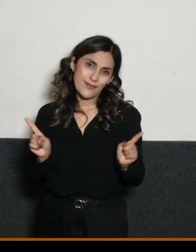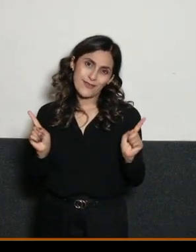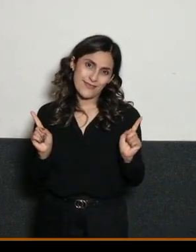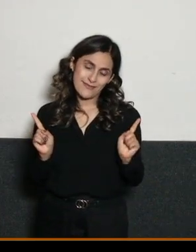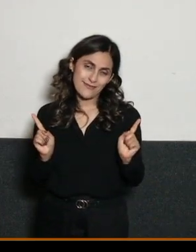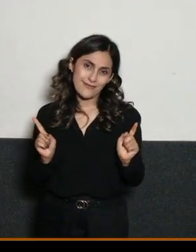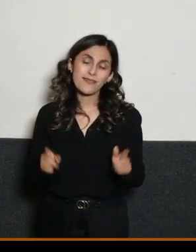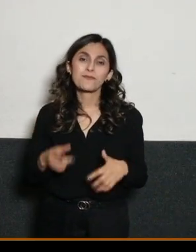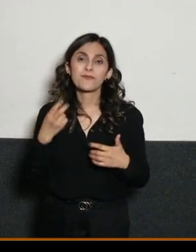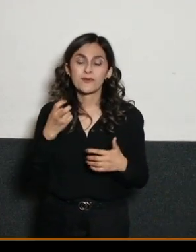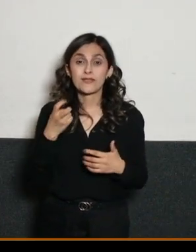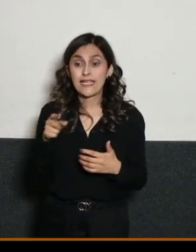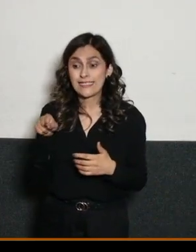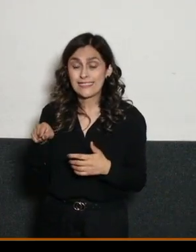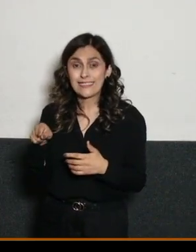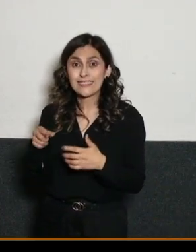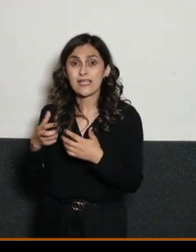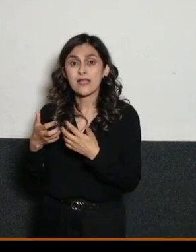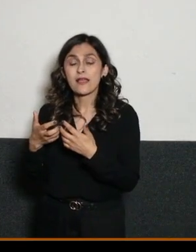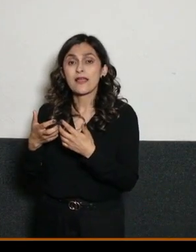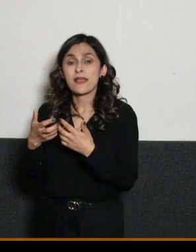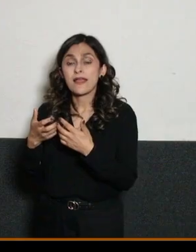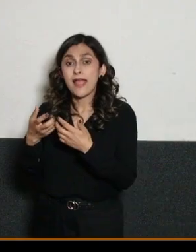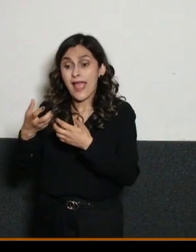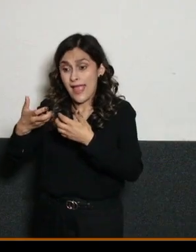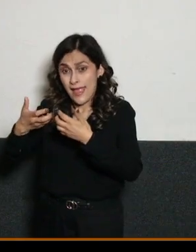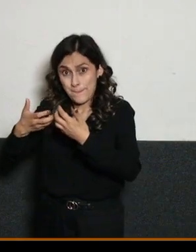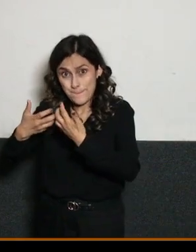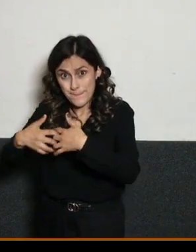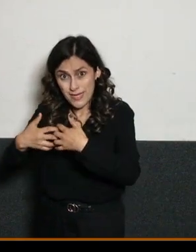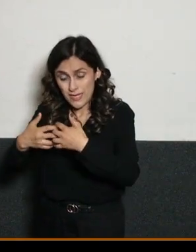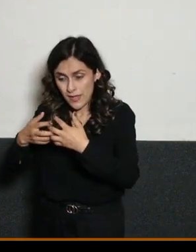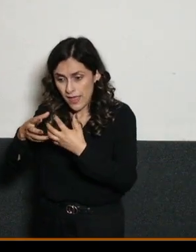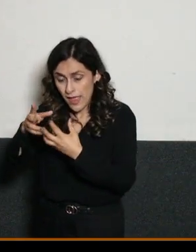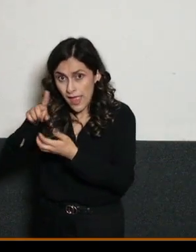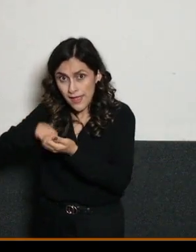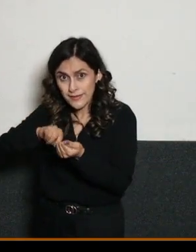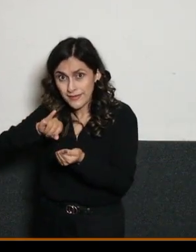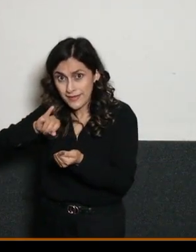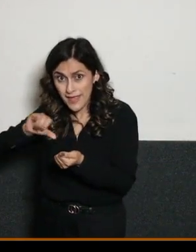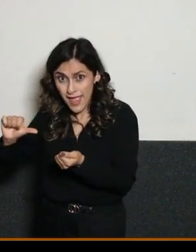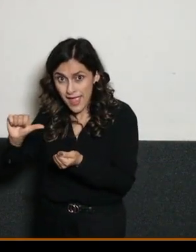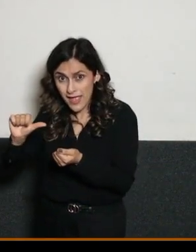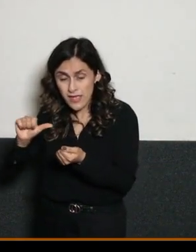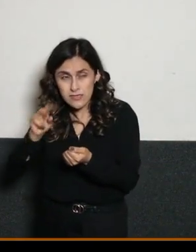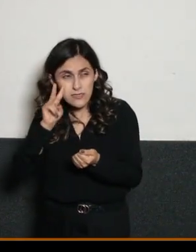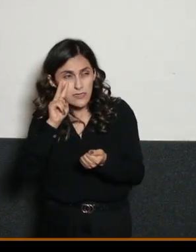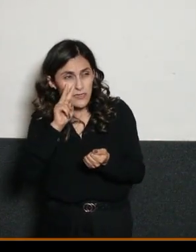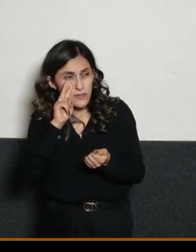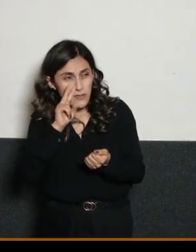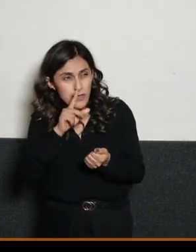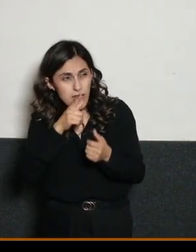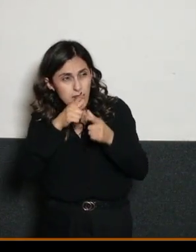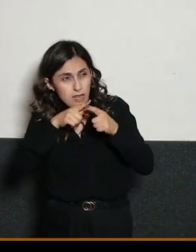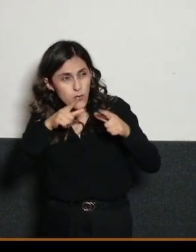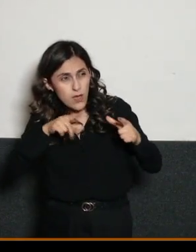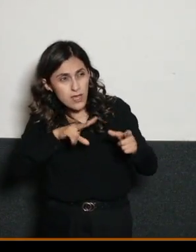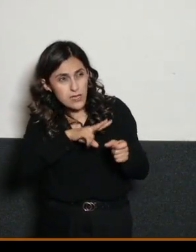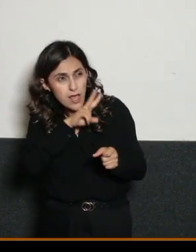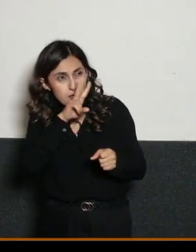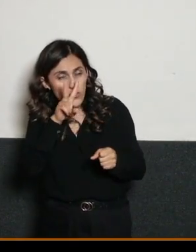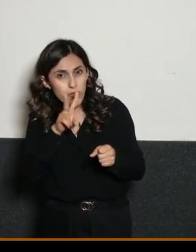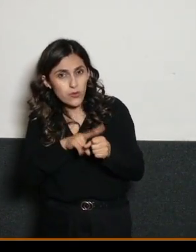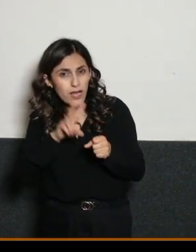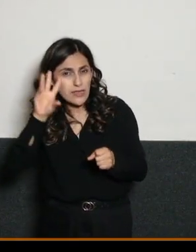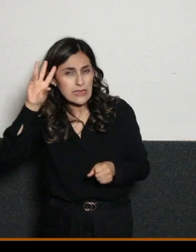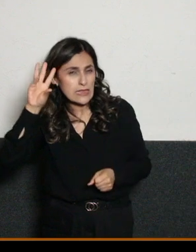una herramienta que domina nuestro lenguaje natural. ¿Cuál es la tecnología